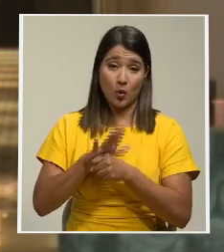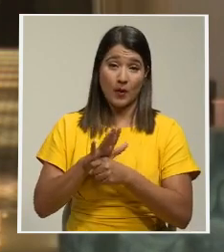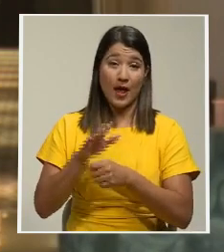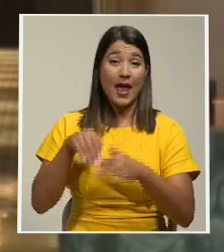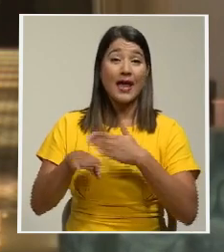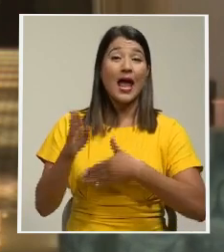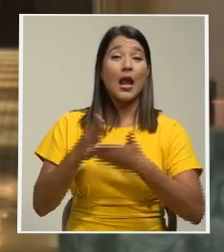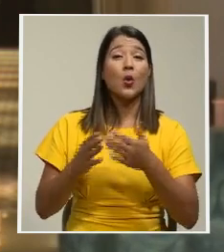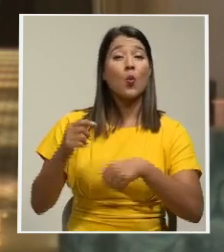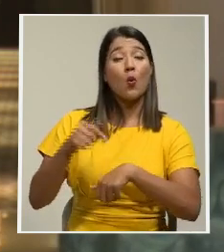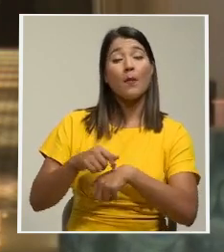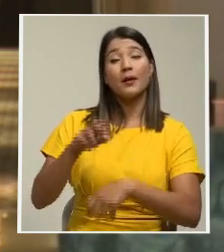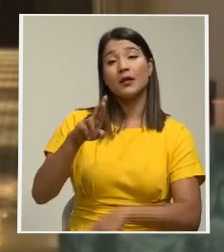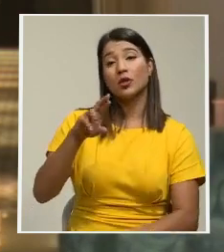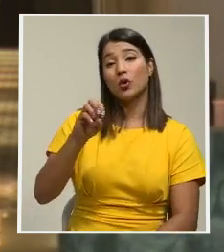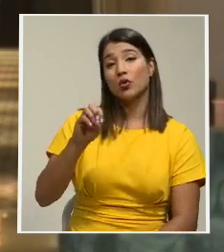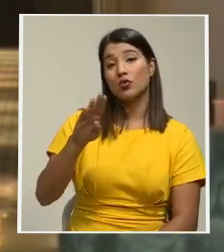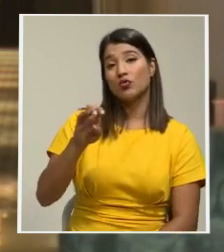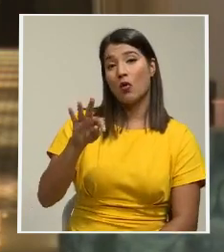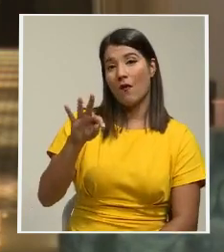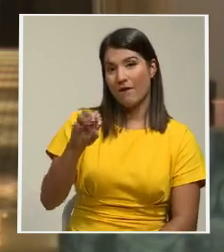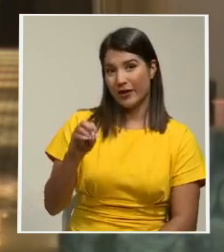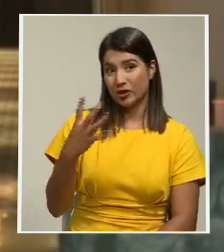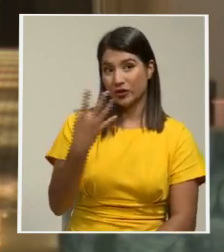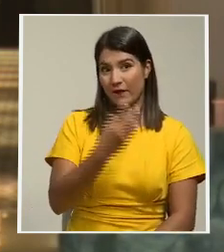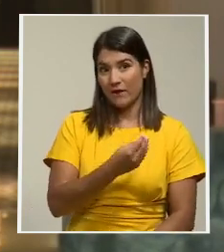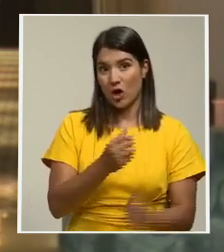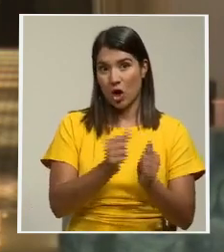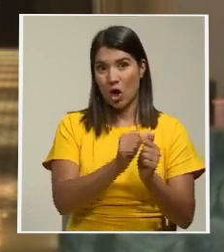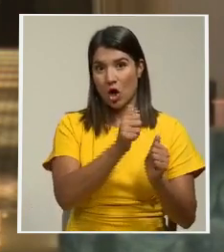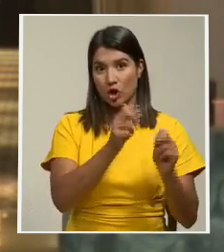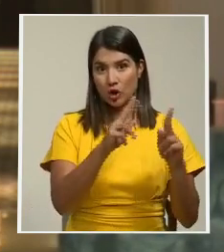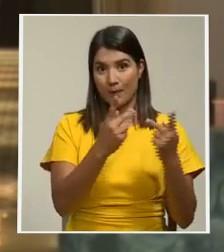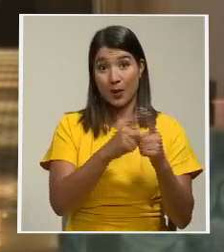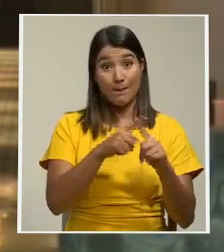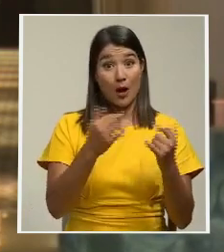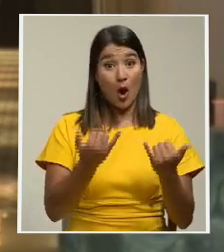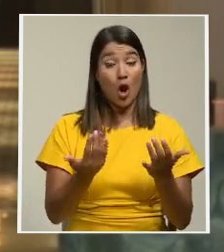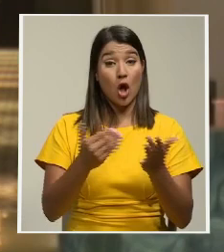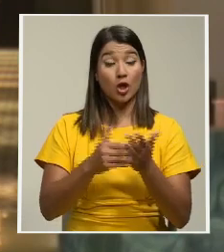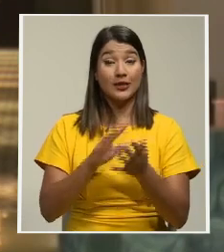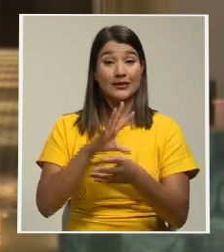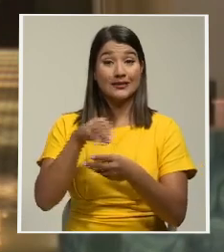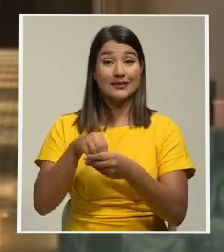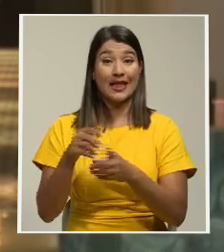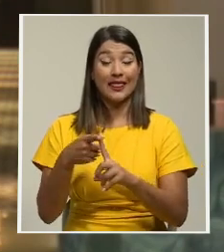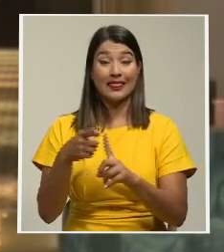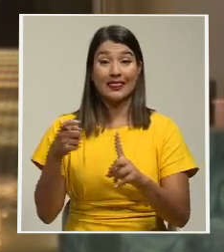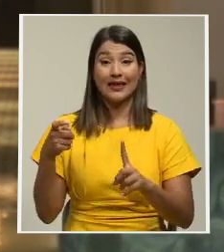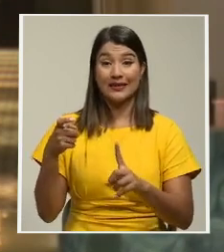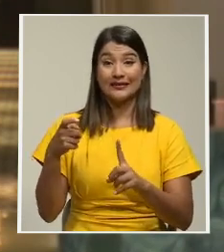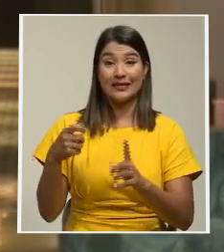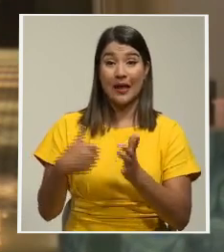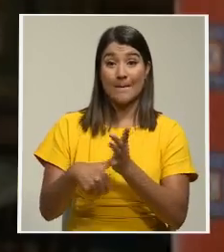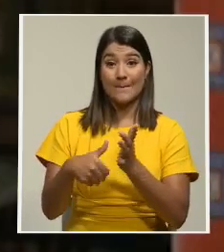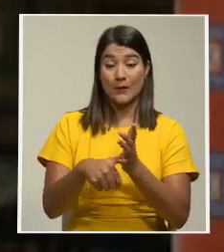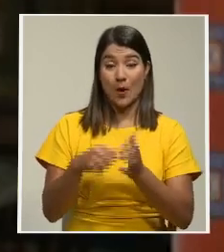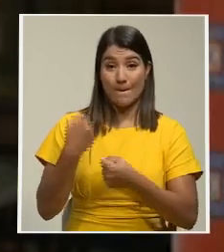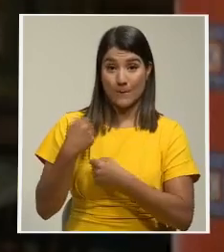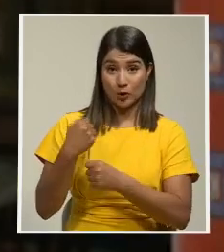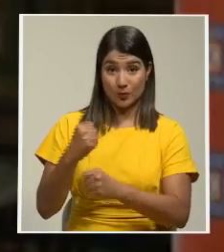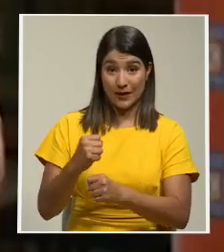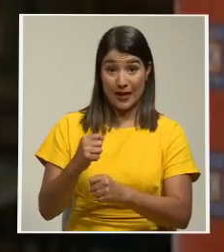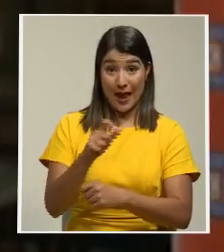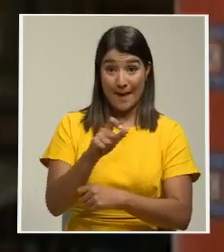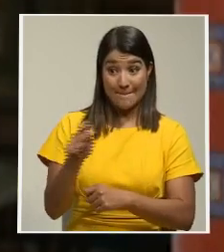Usuñol se había ido con el Republicano Social Cristiano, pero volvió a integrarse a nuestras filas desde la elección municipal. El mes de